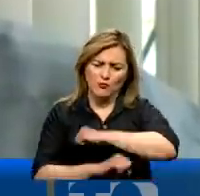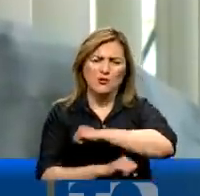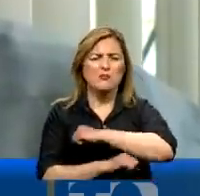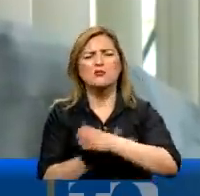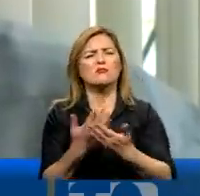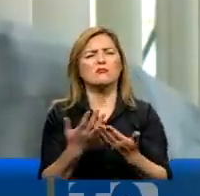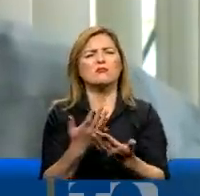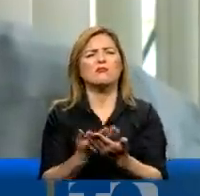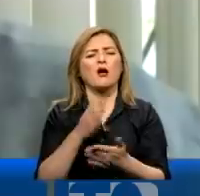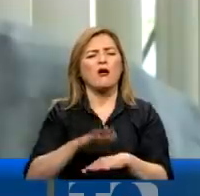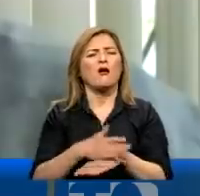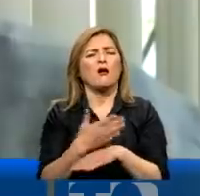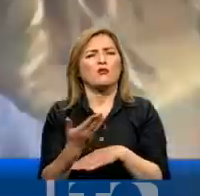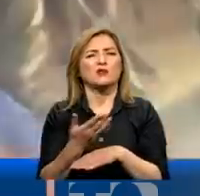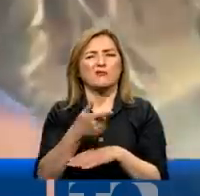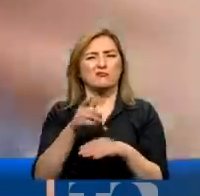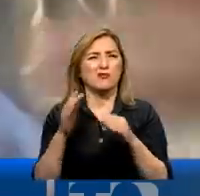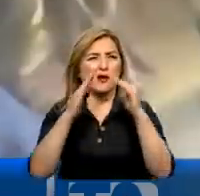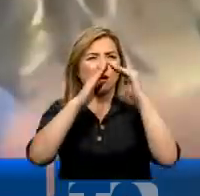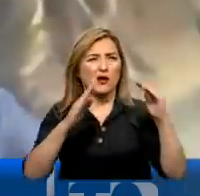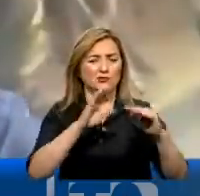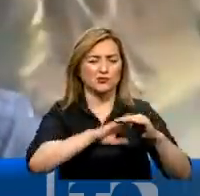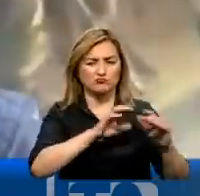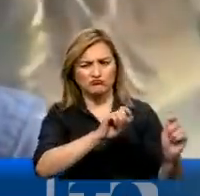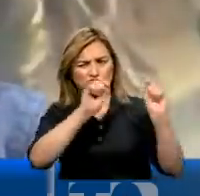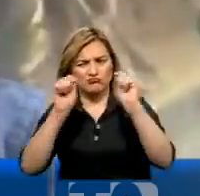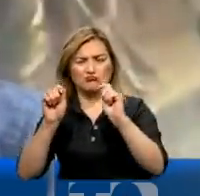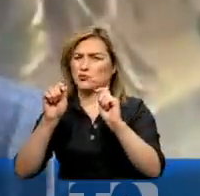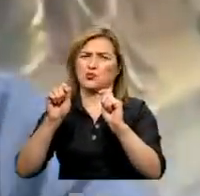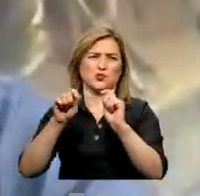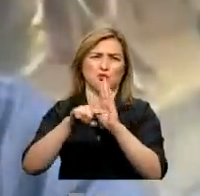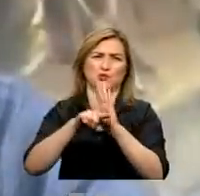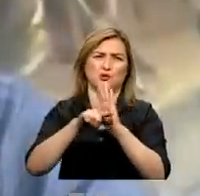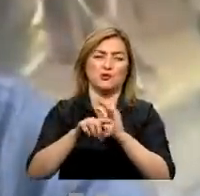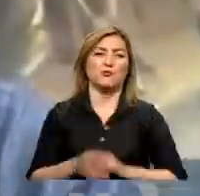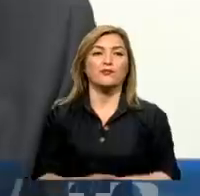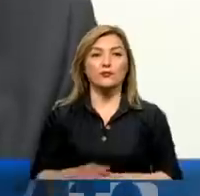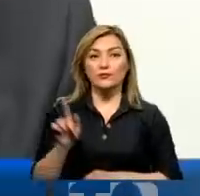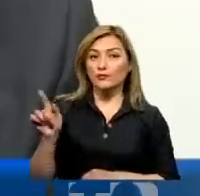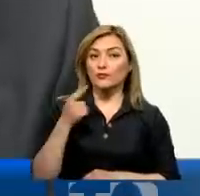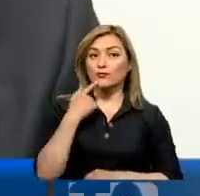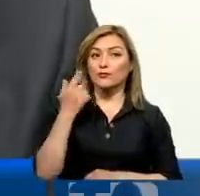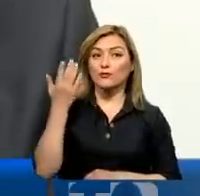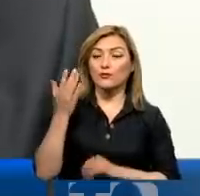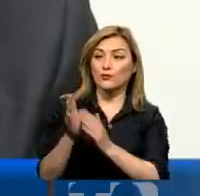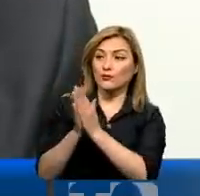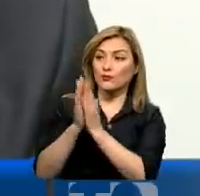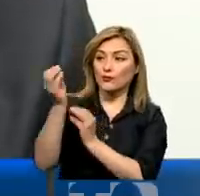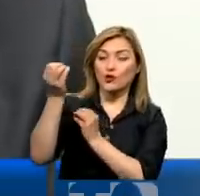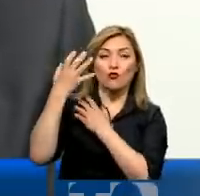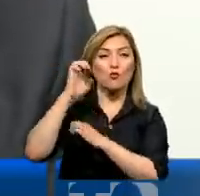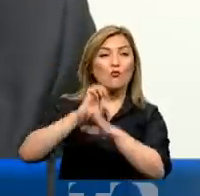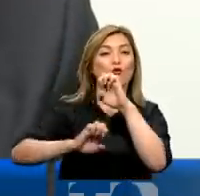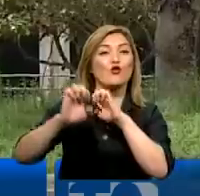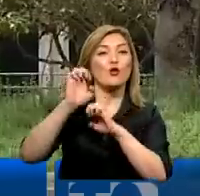nosotros creemos que es una medida negativa. El administrador general del municipio, Freddy Erazo, dijo que el alcalde solicitó informes para evaluar